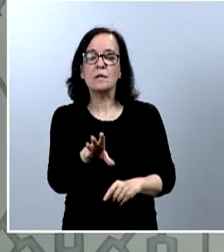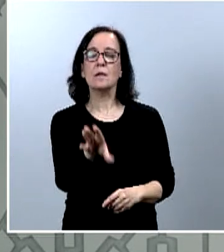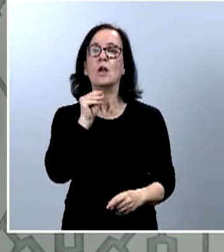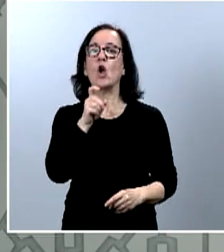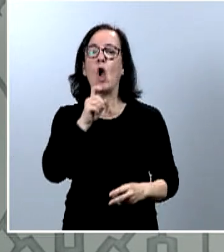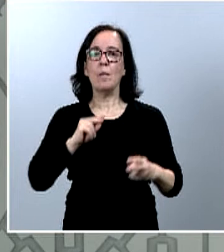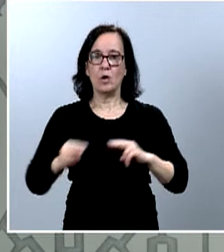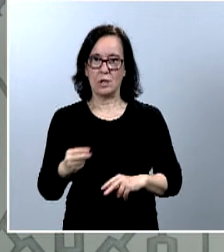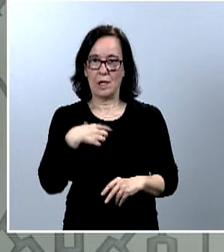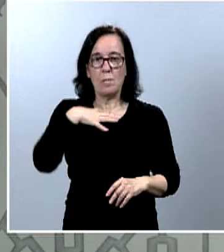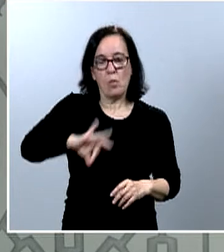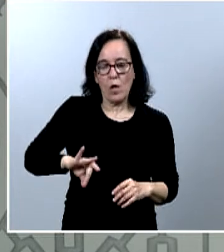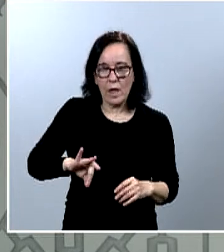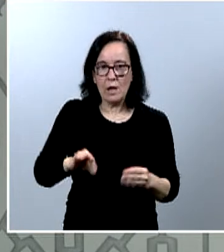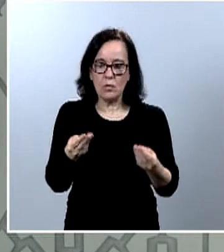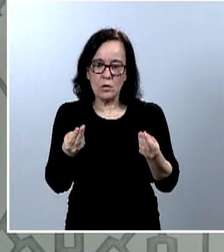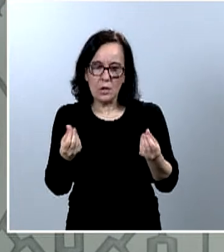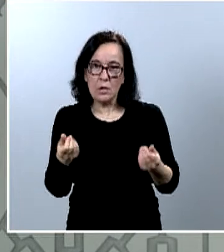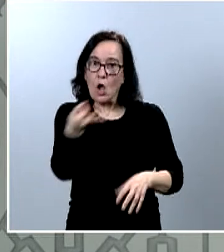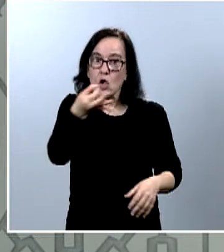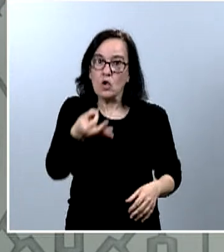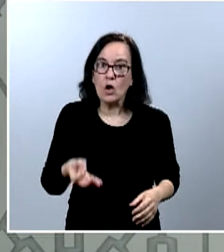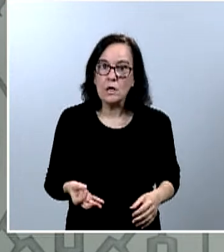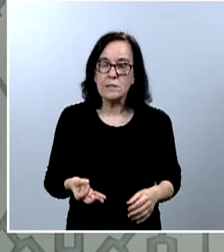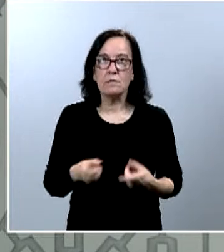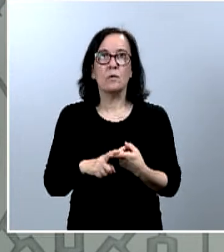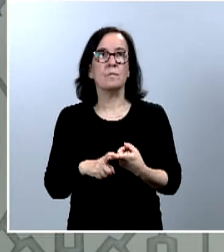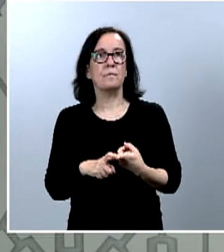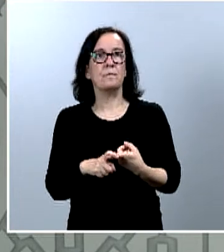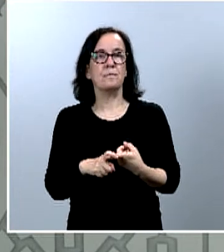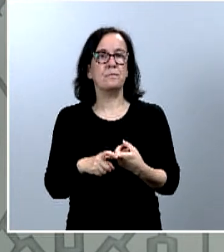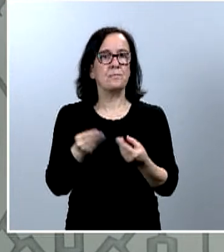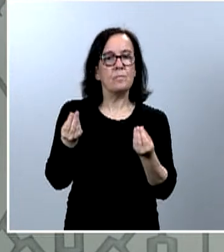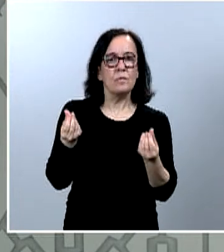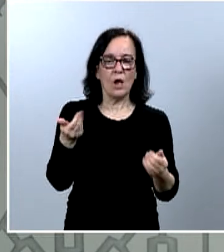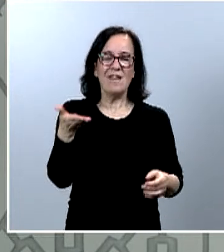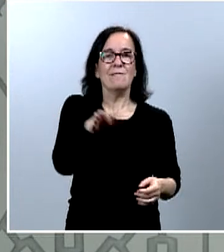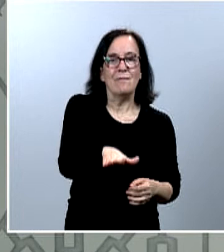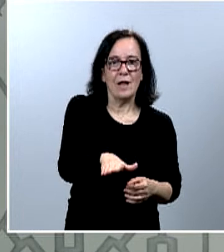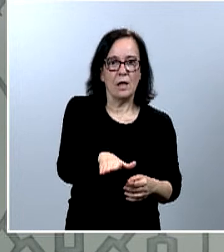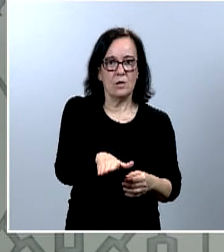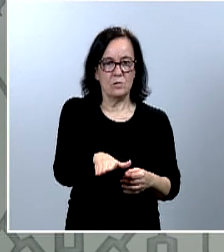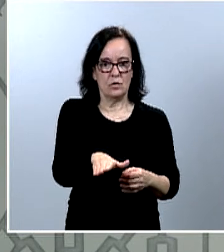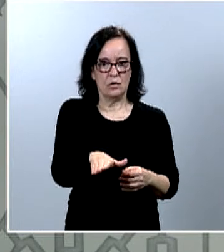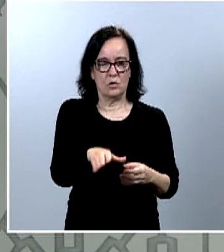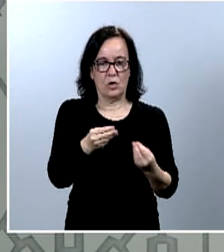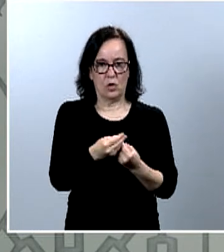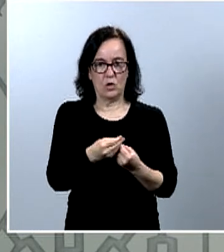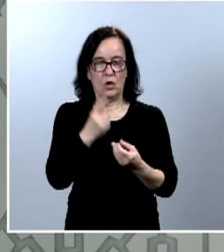mismo podemos interpretar correctamente los fallecidos con un test